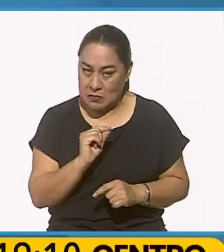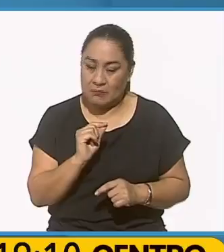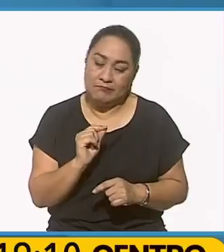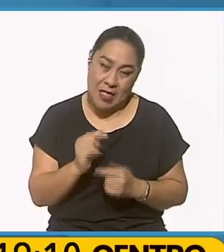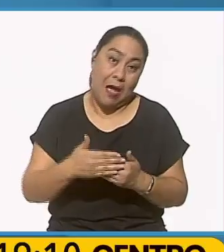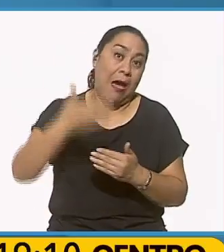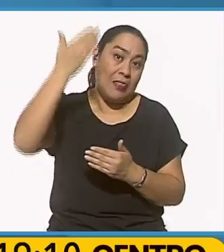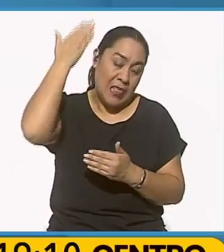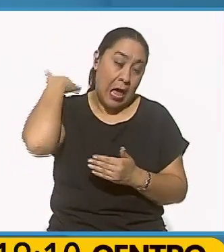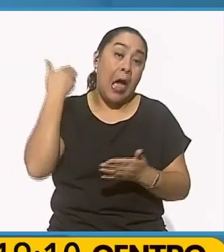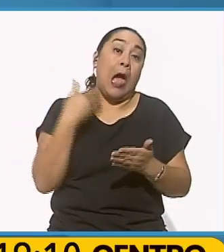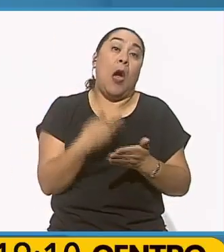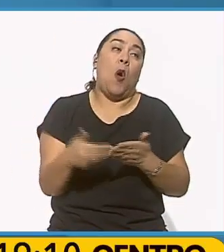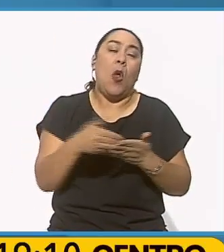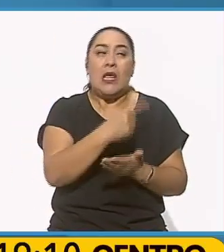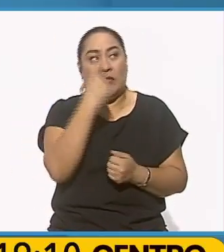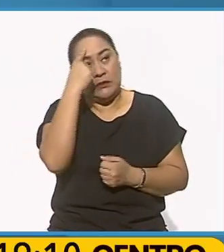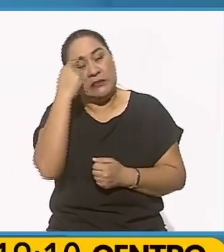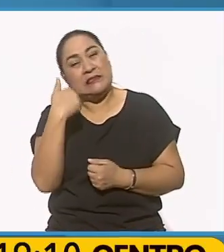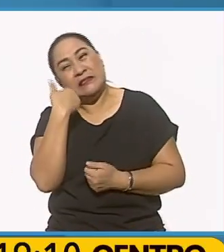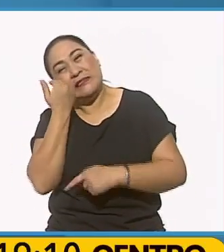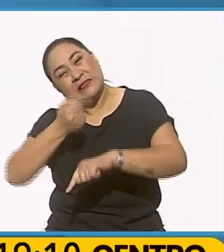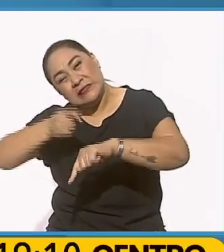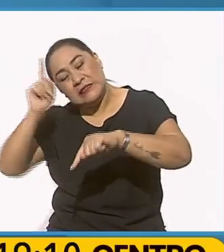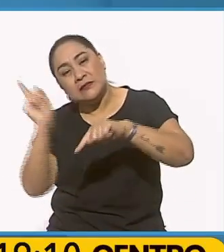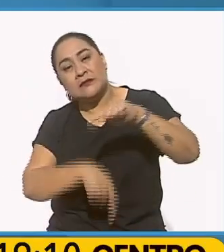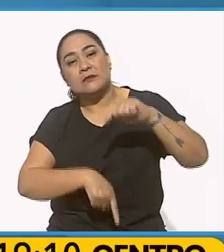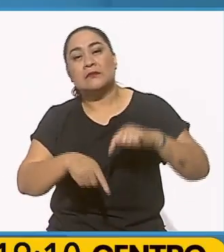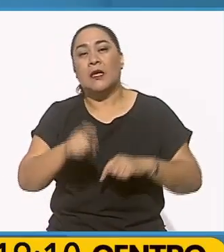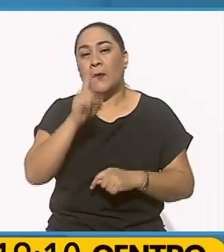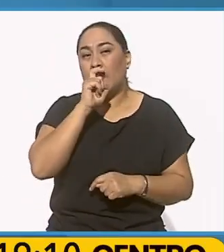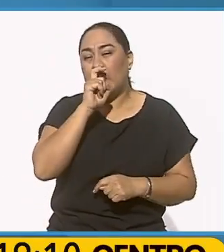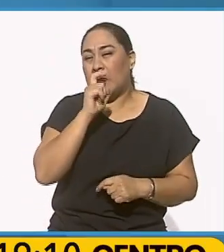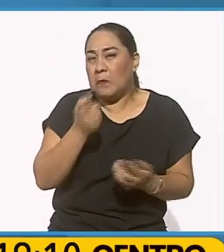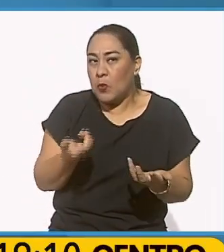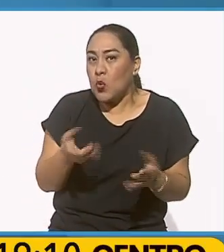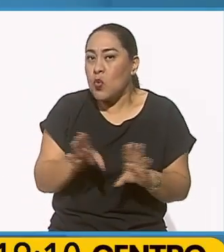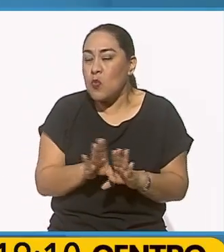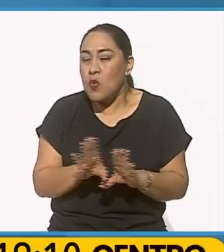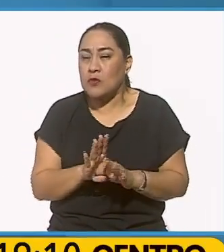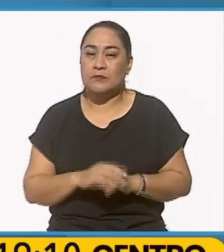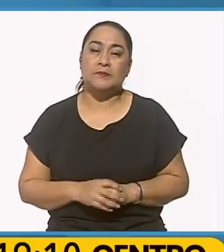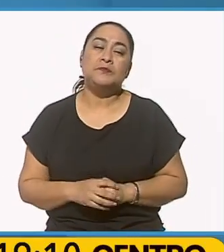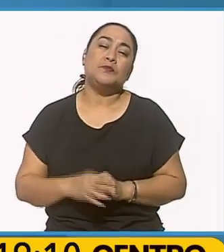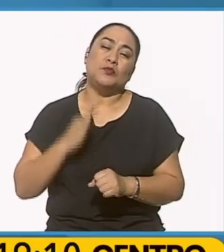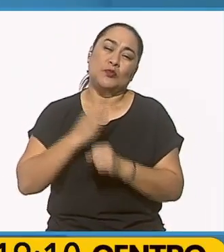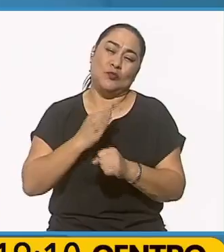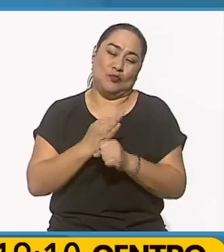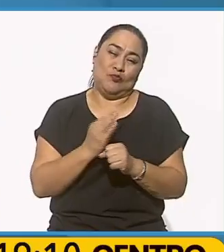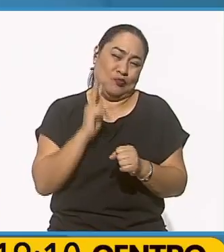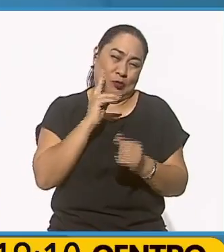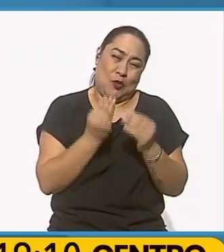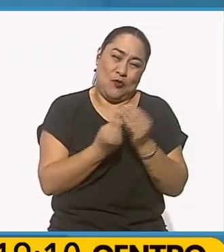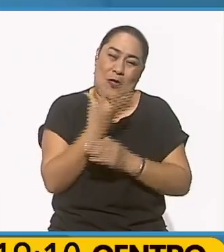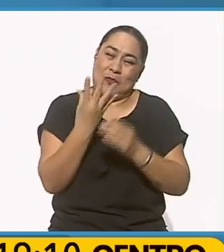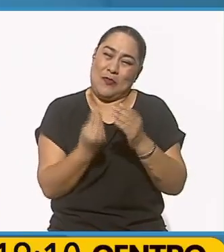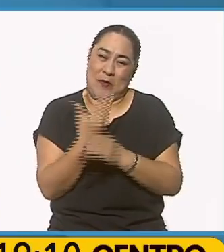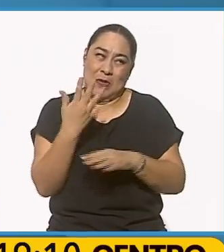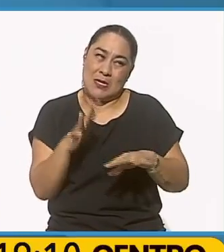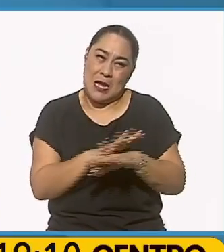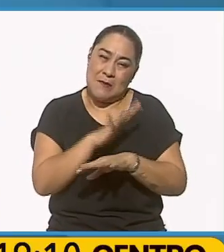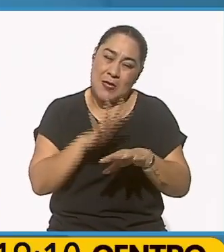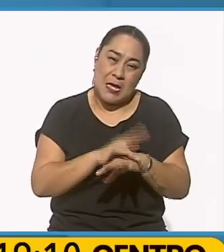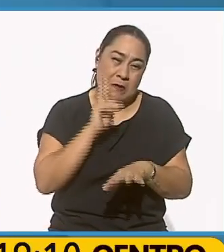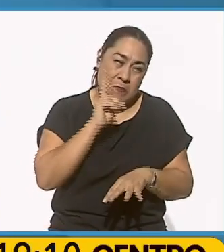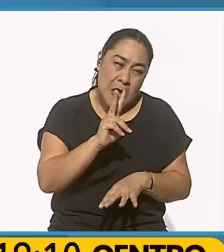este supuesto cometido, derrocar a Maduro? Bueno, en estas tentativas contemporáneas de cambio de régimen, lo que se busca